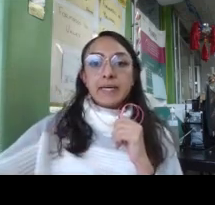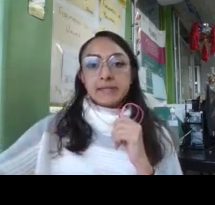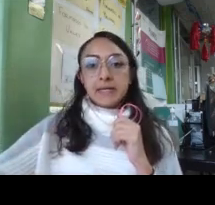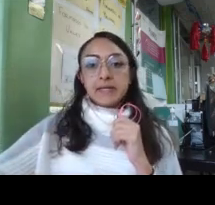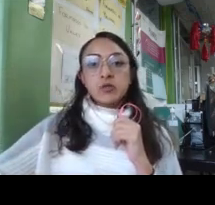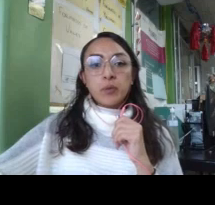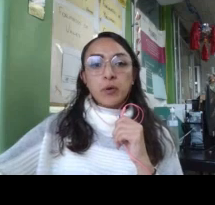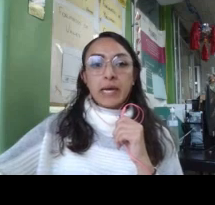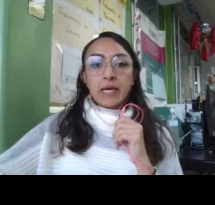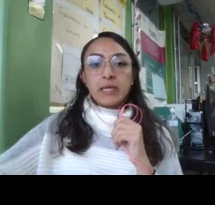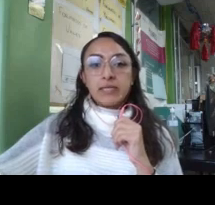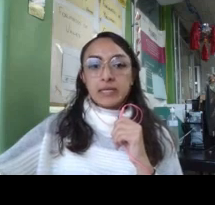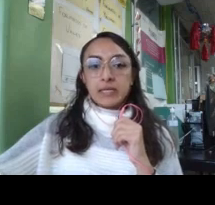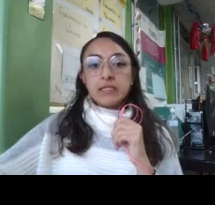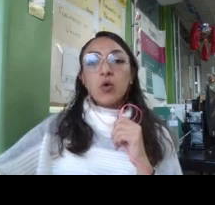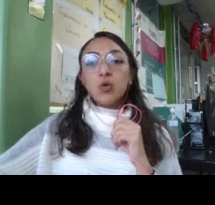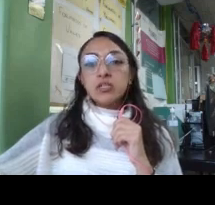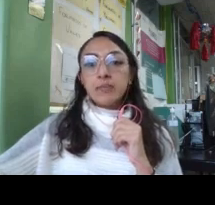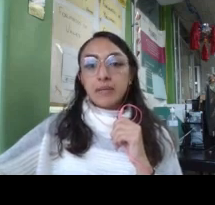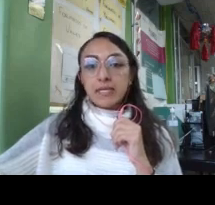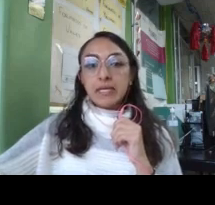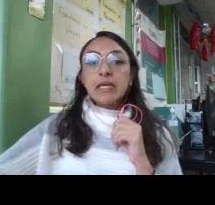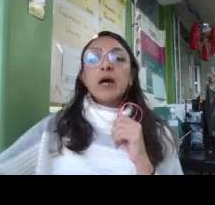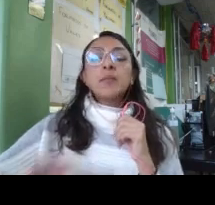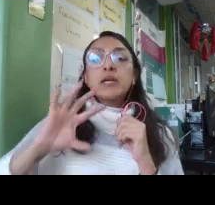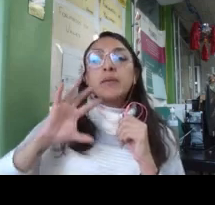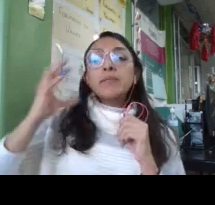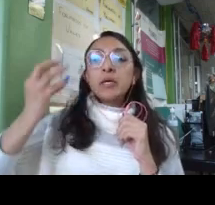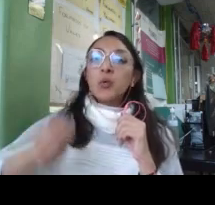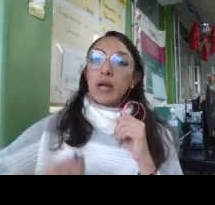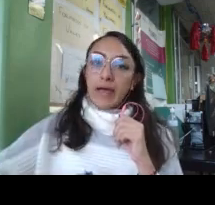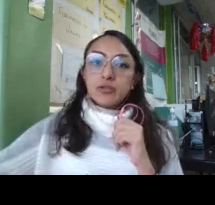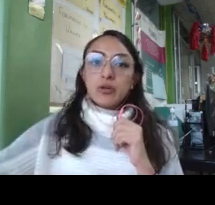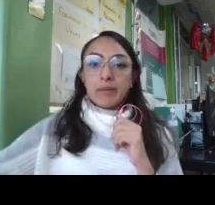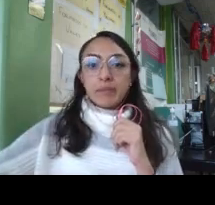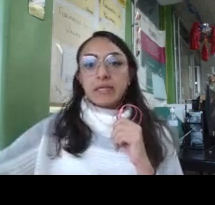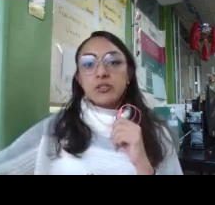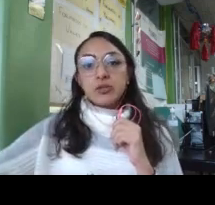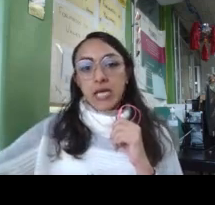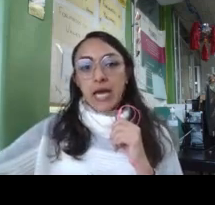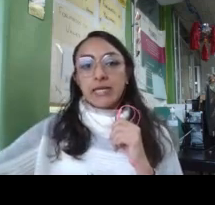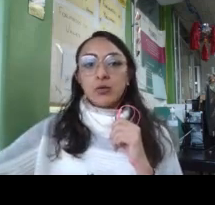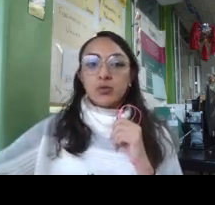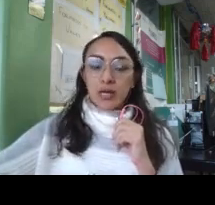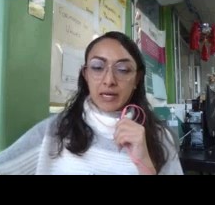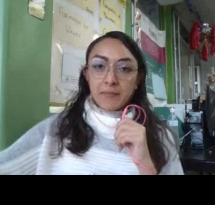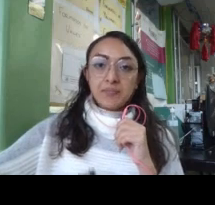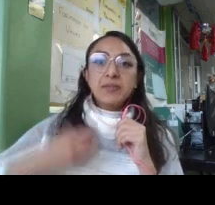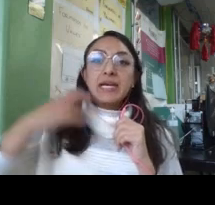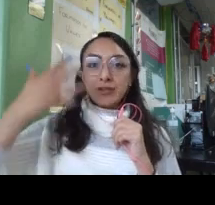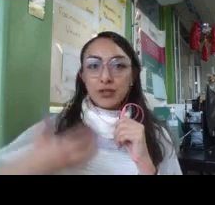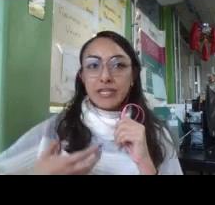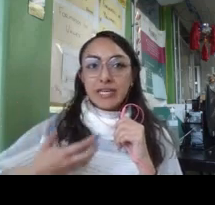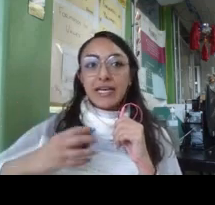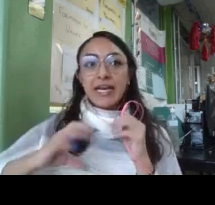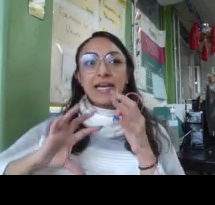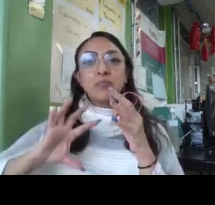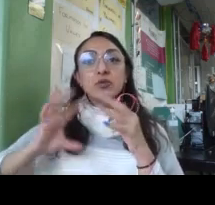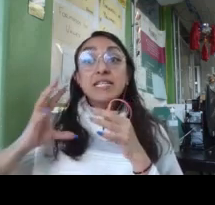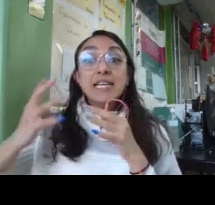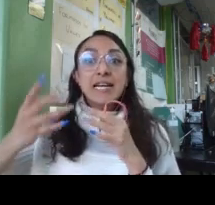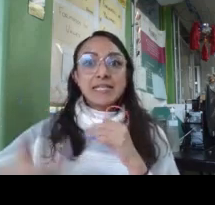Cada país tiene su propia lengua de señas, justamente porque van vinculados con la parte social y cultural, en